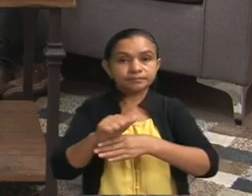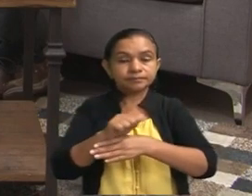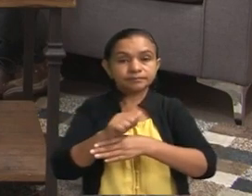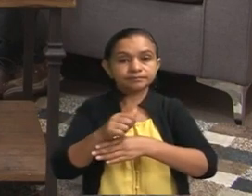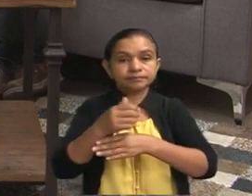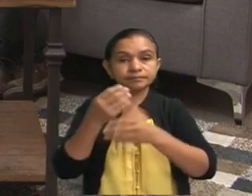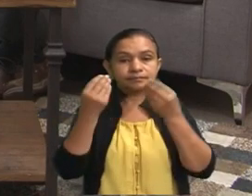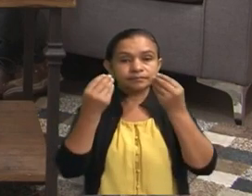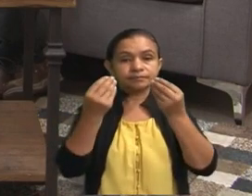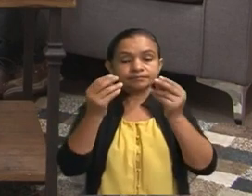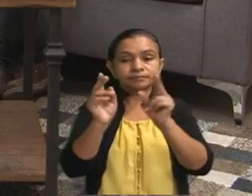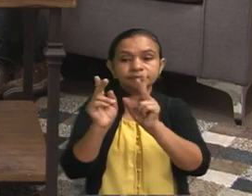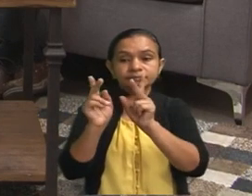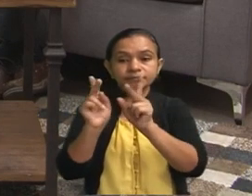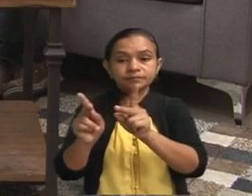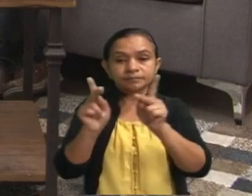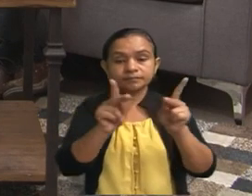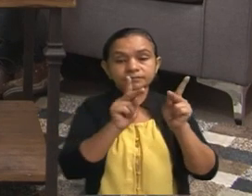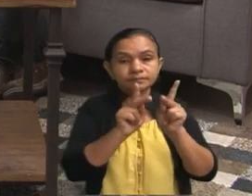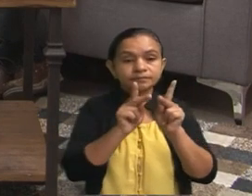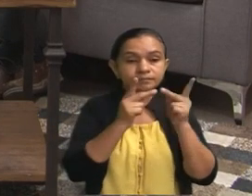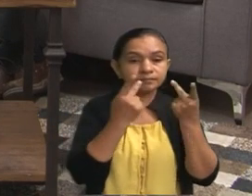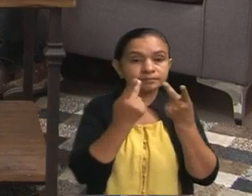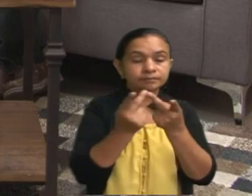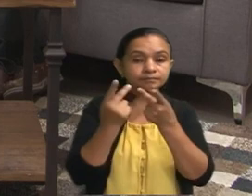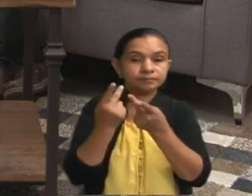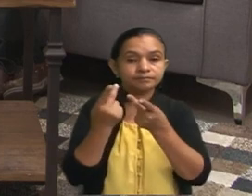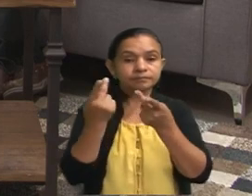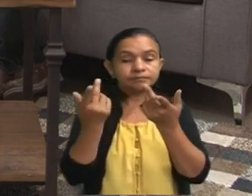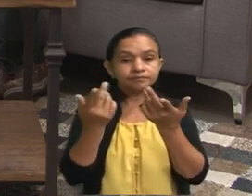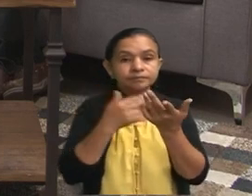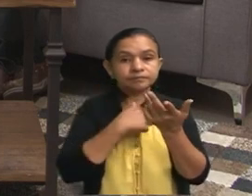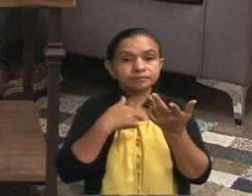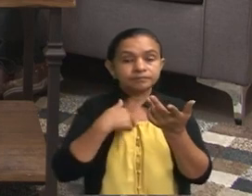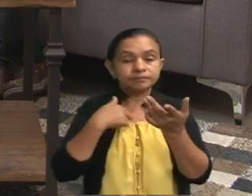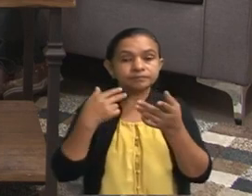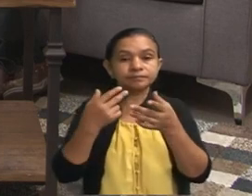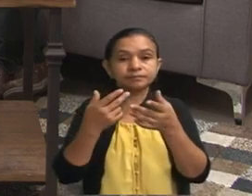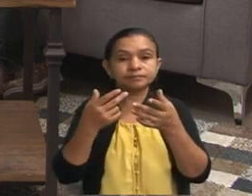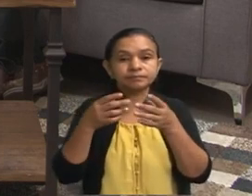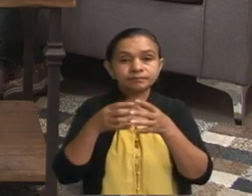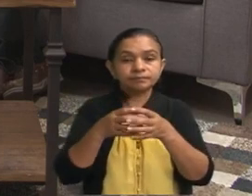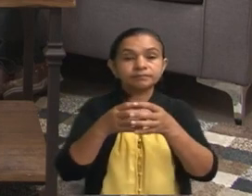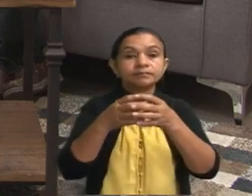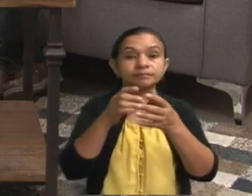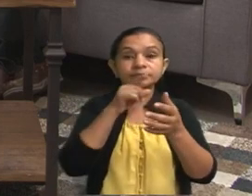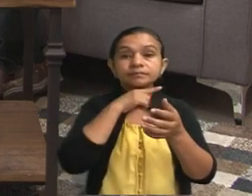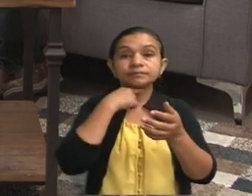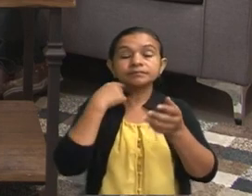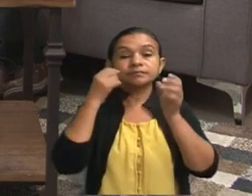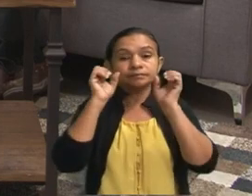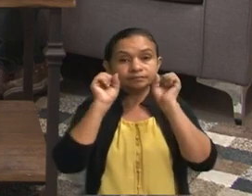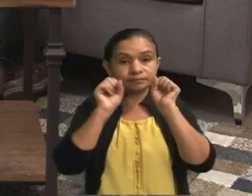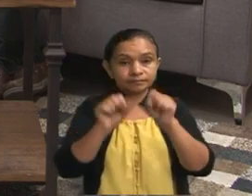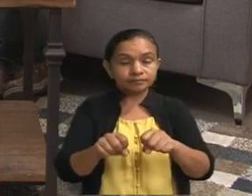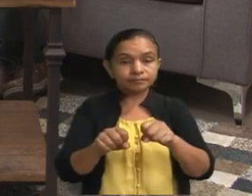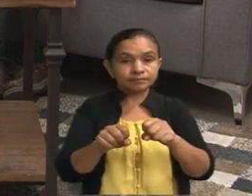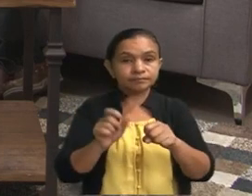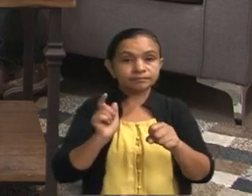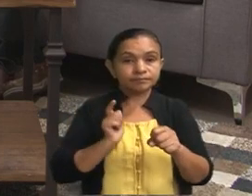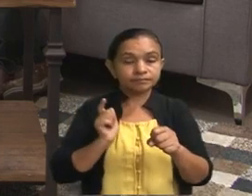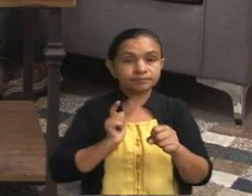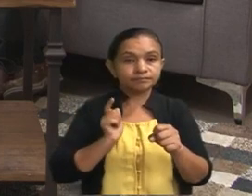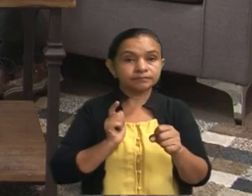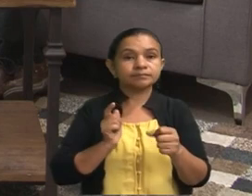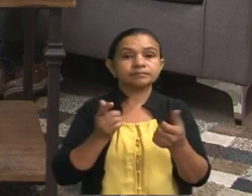que muchas de esas poblaciones que van a venir evacuadas de la zona del tsunami, ¿verdad?, puedan, digamos, tener un